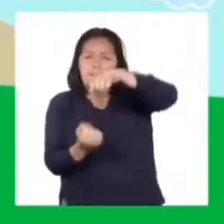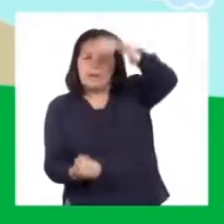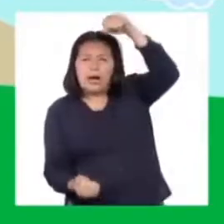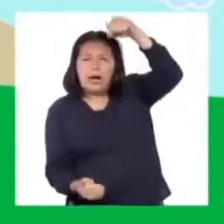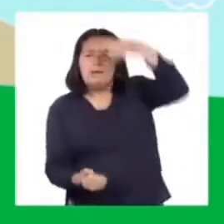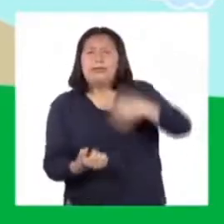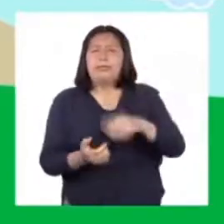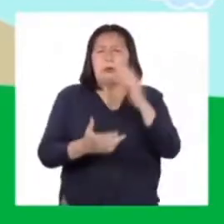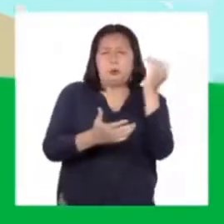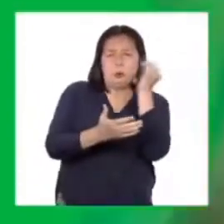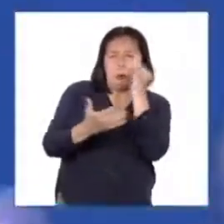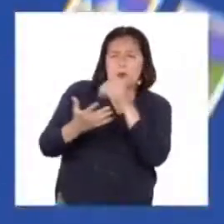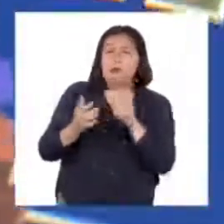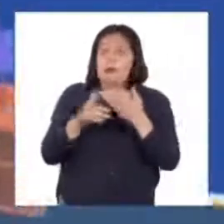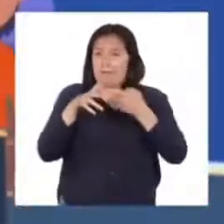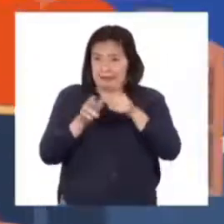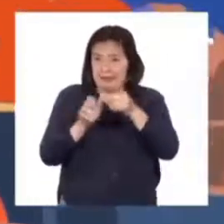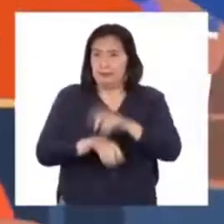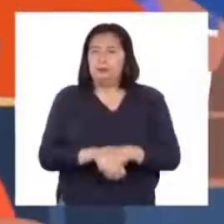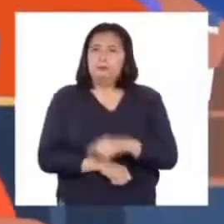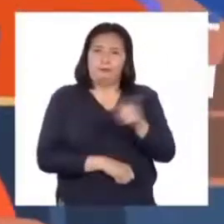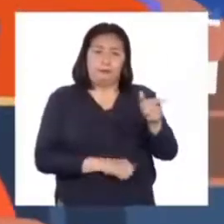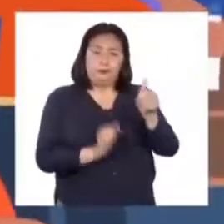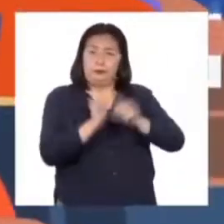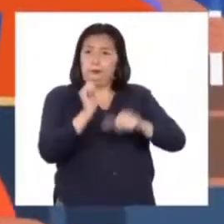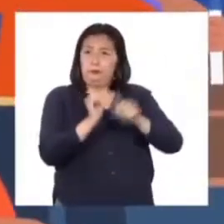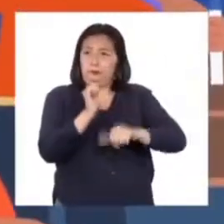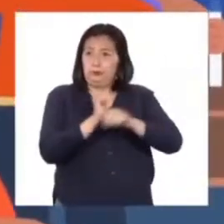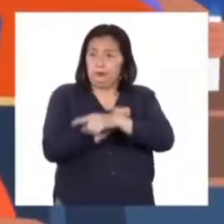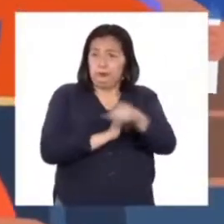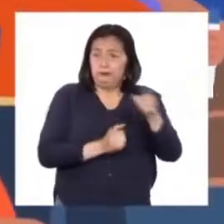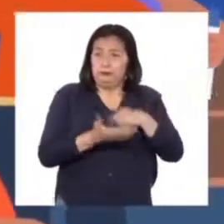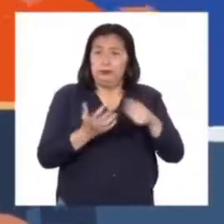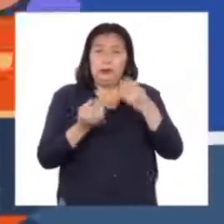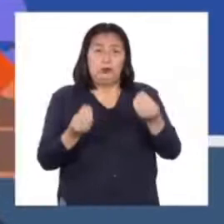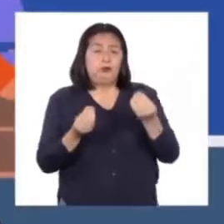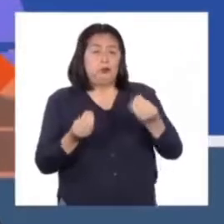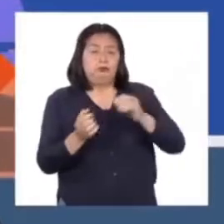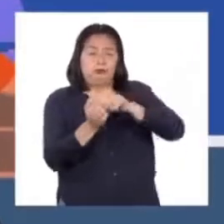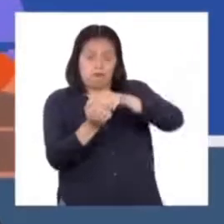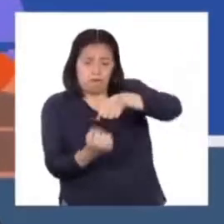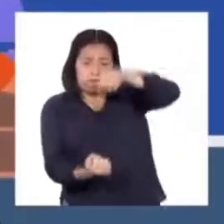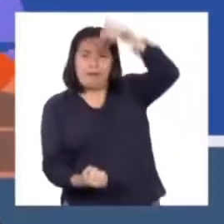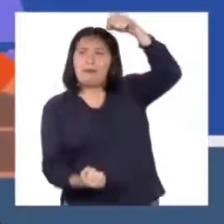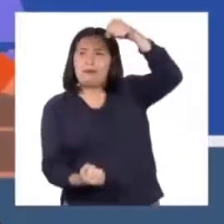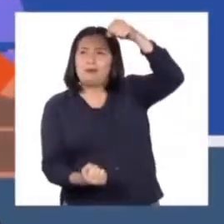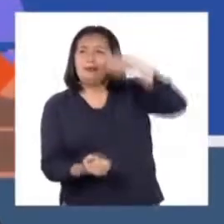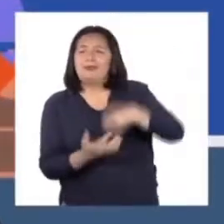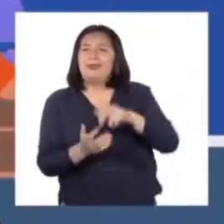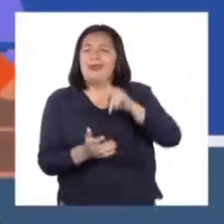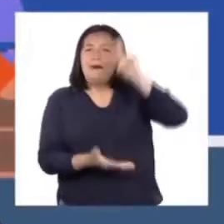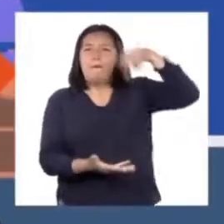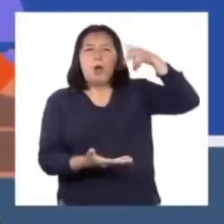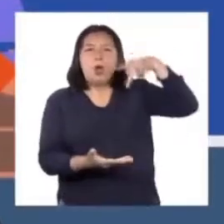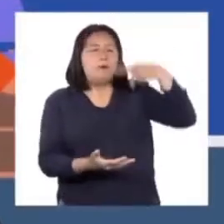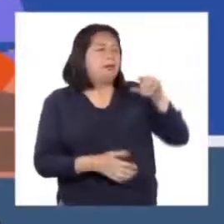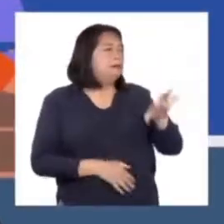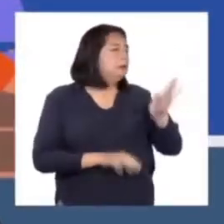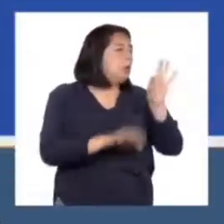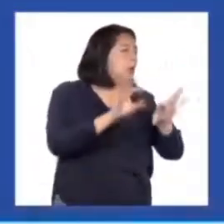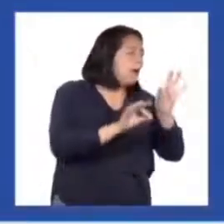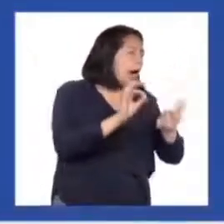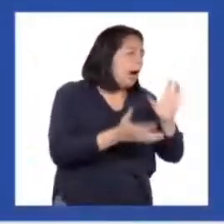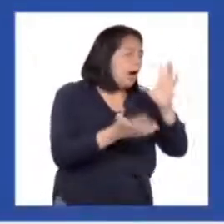animales. ¡Comencemos! Los hermanos están realizando la tabla con un papelógrafo y los plumones que encontraron en